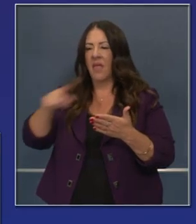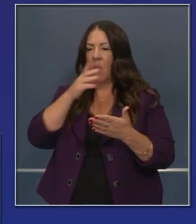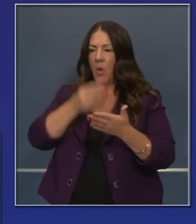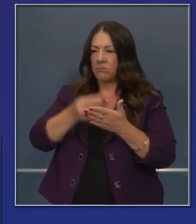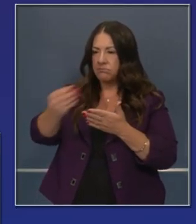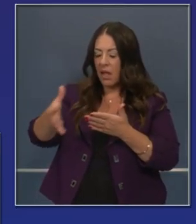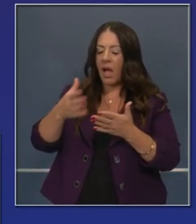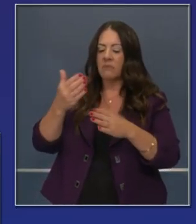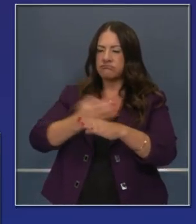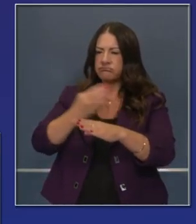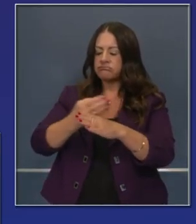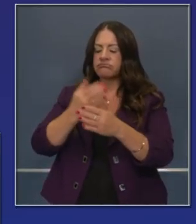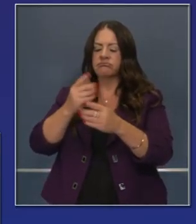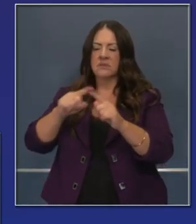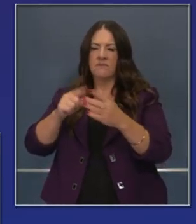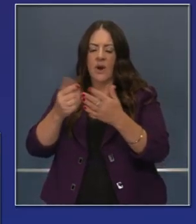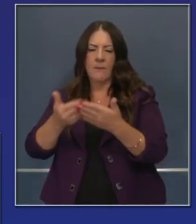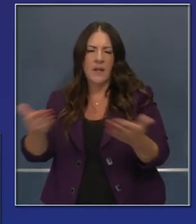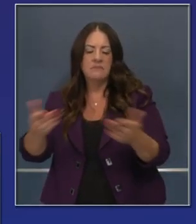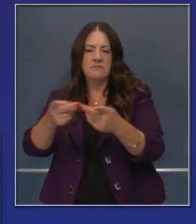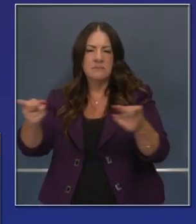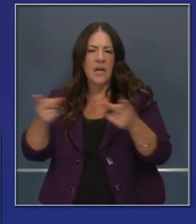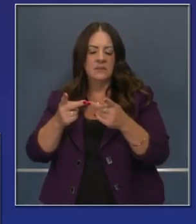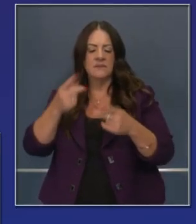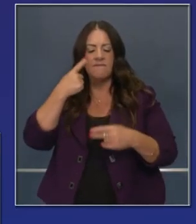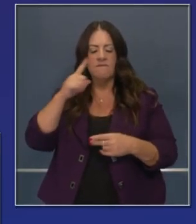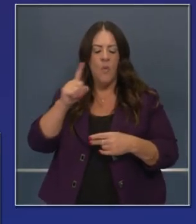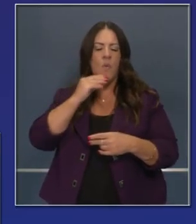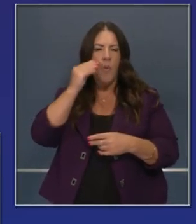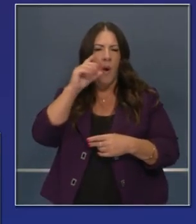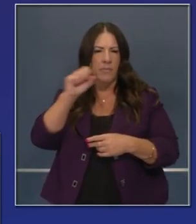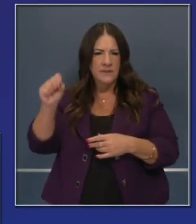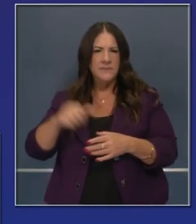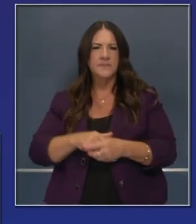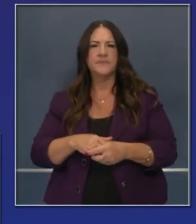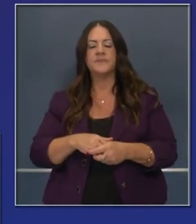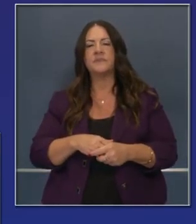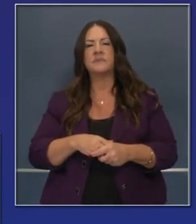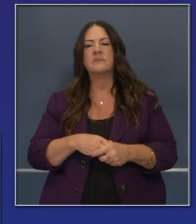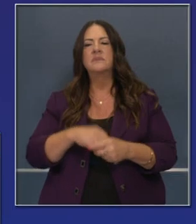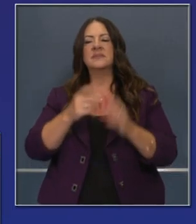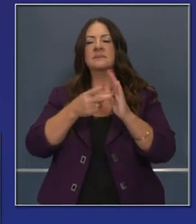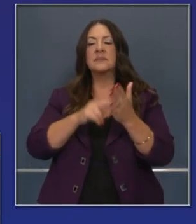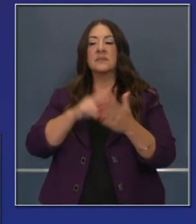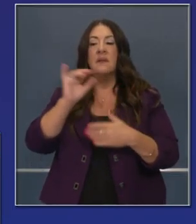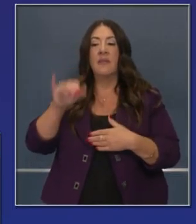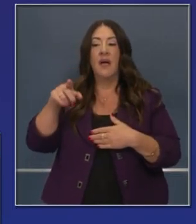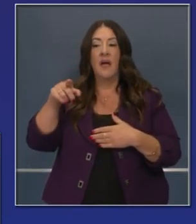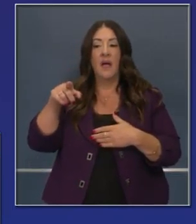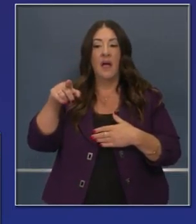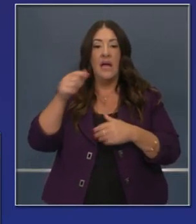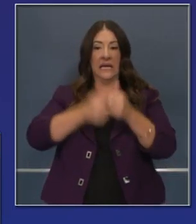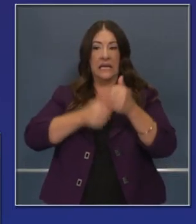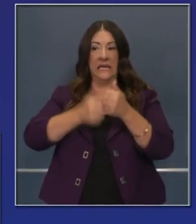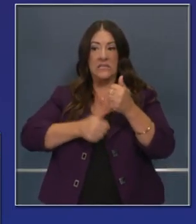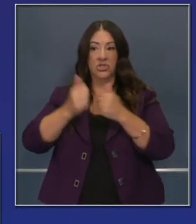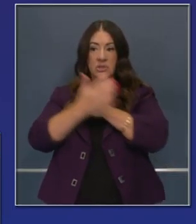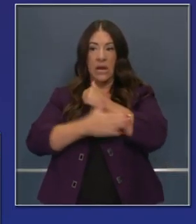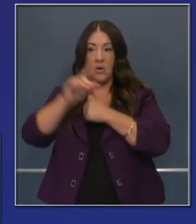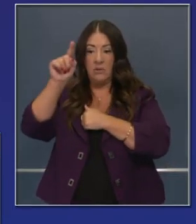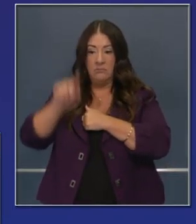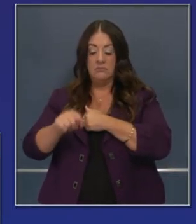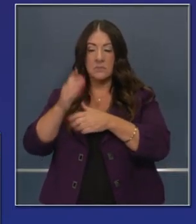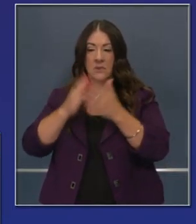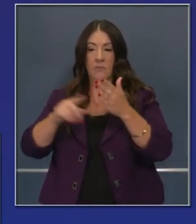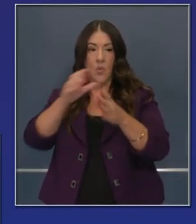e innovaciones que estamos pidiendo. Cuando digo innovación, me refiero al tiempo de